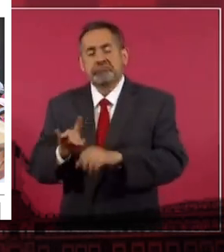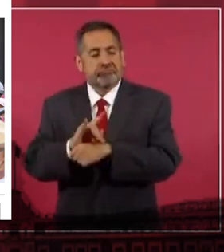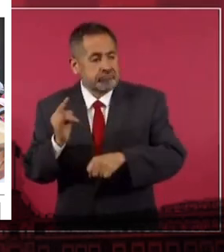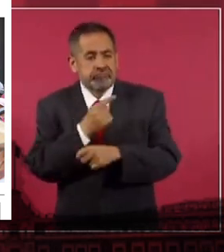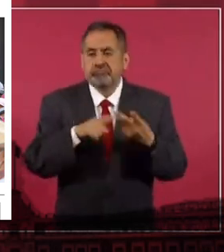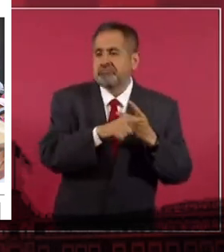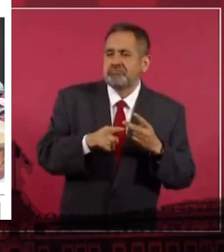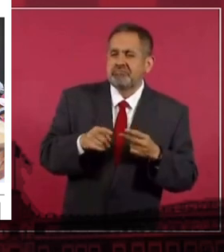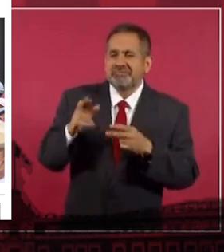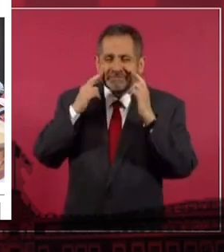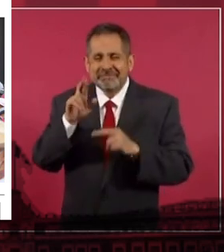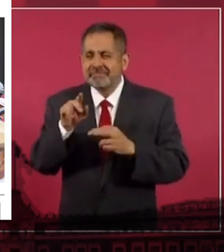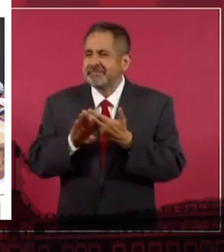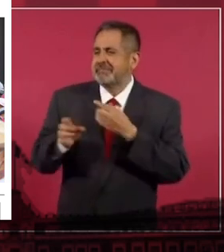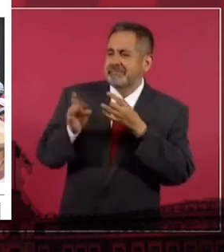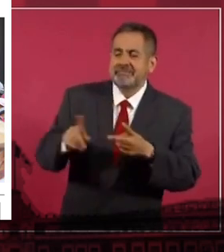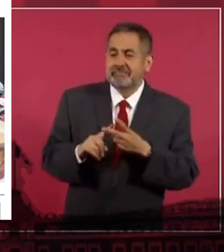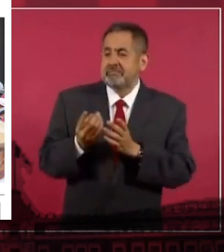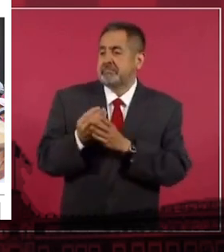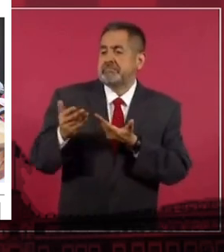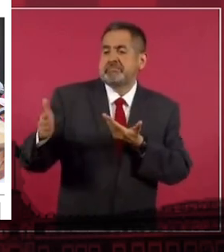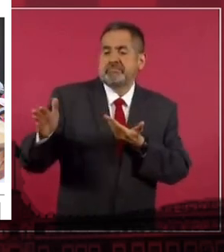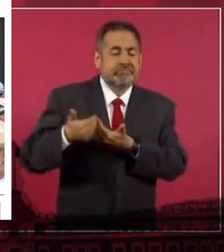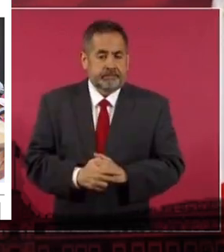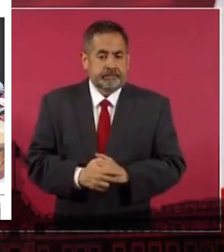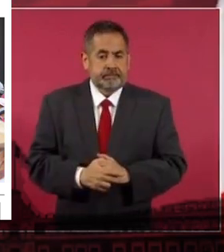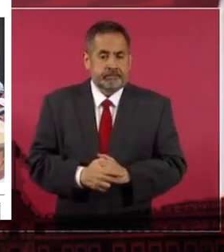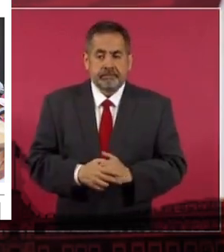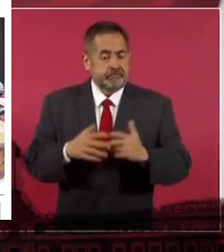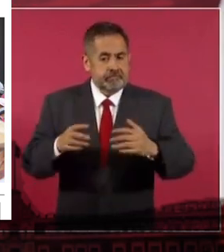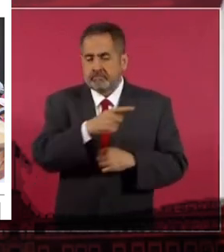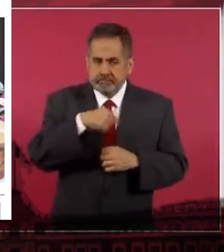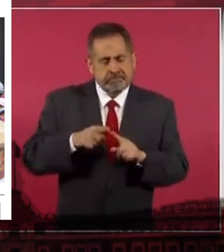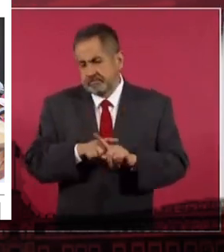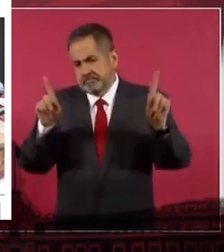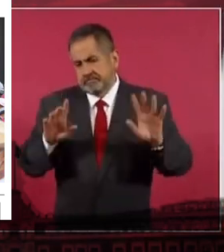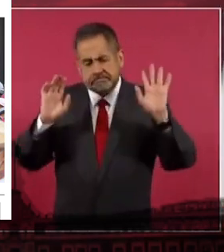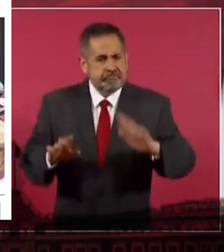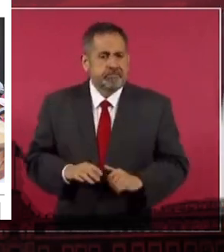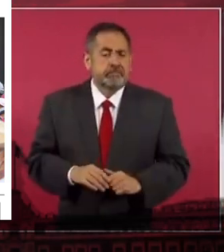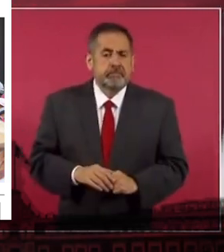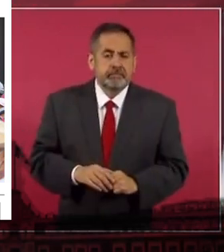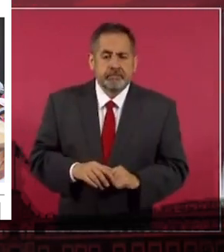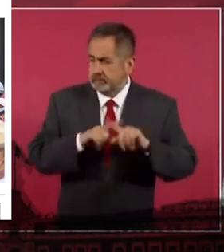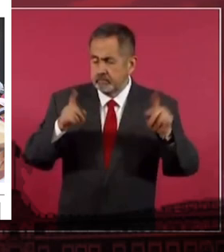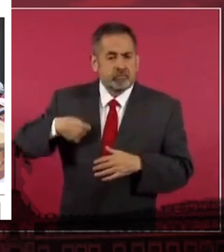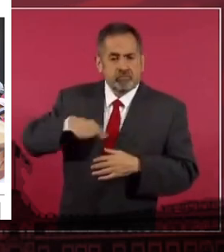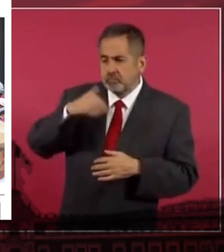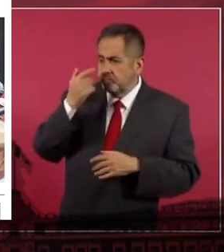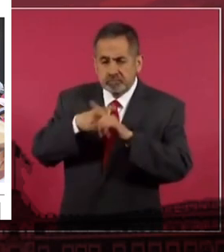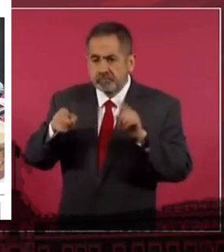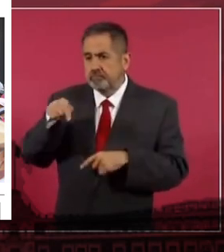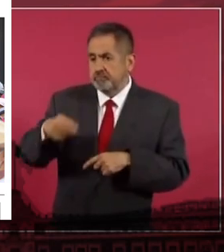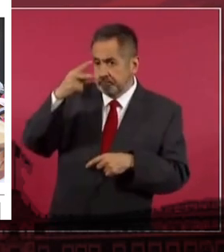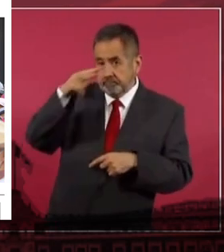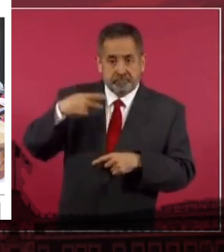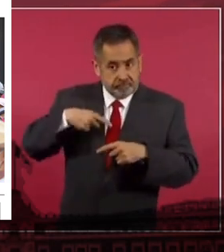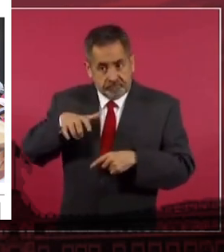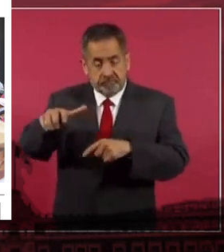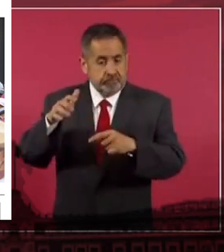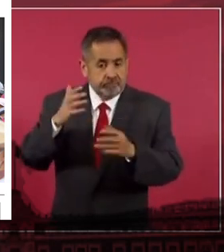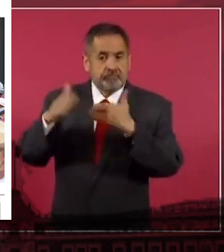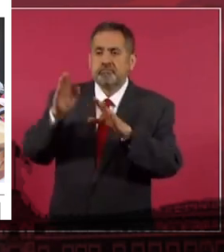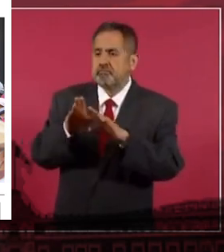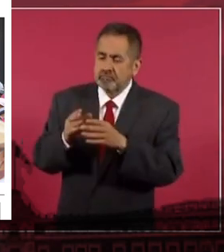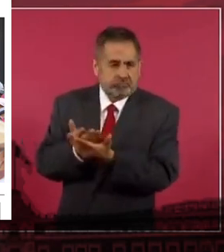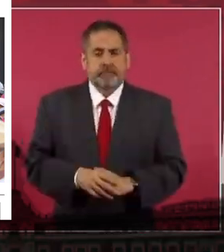Son racistas, clasistas, discriminan. Entonces somos distintos. Nosotros queremos que México